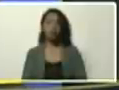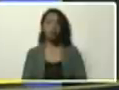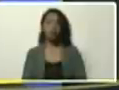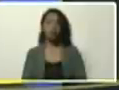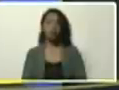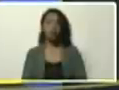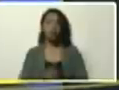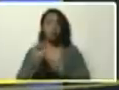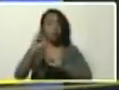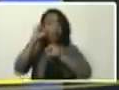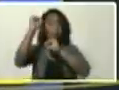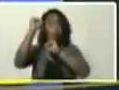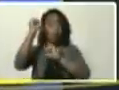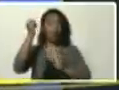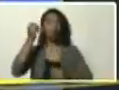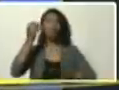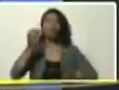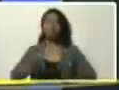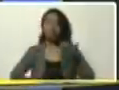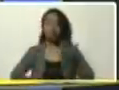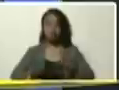y una victoria equilibrada.